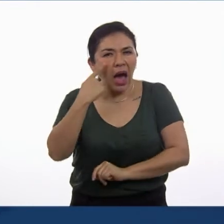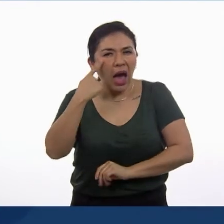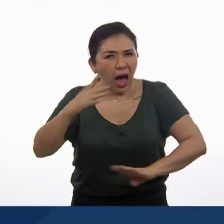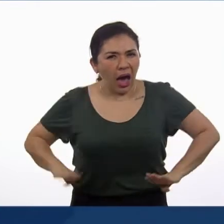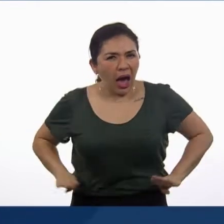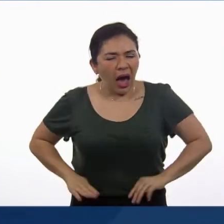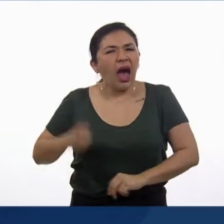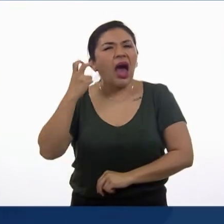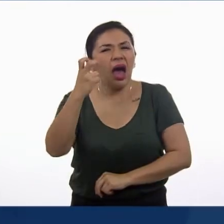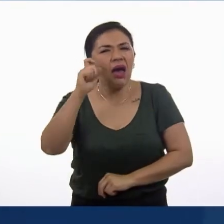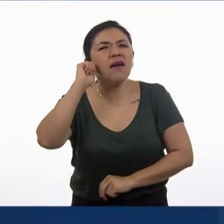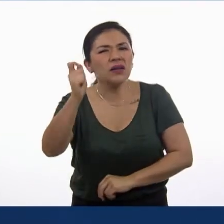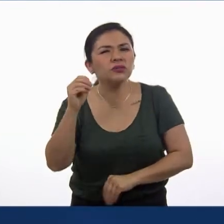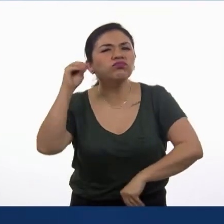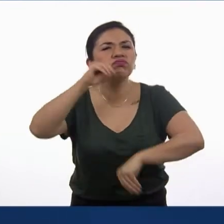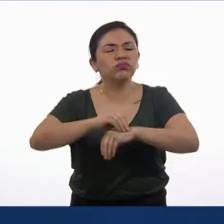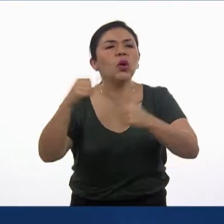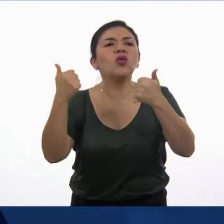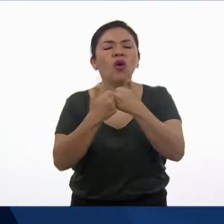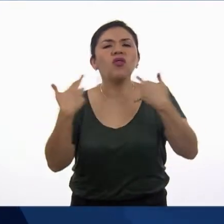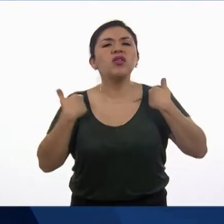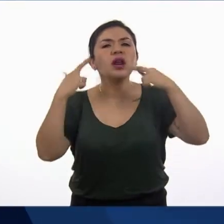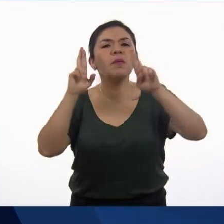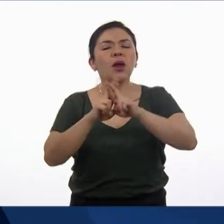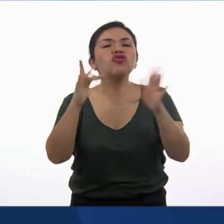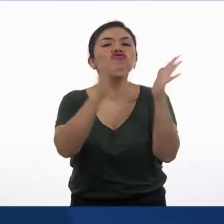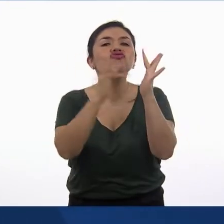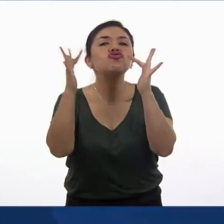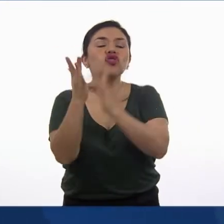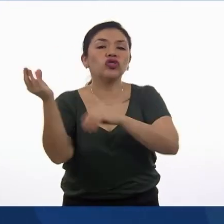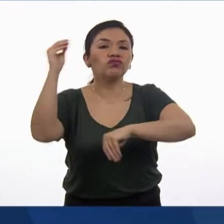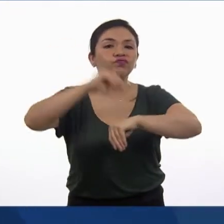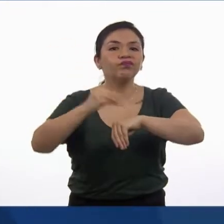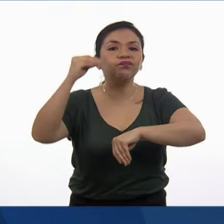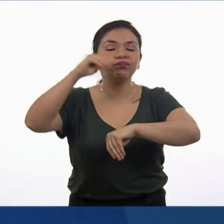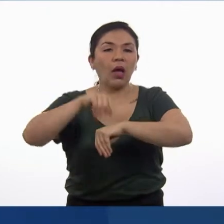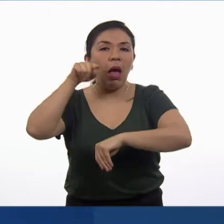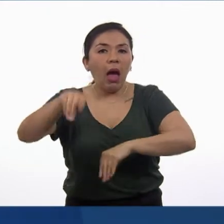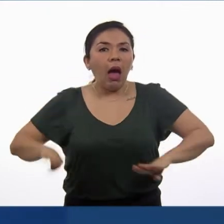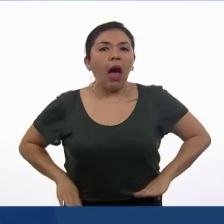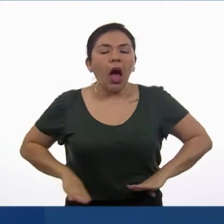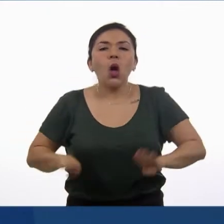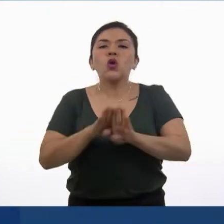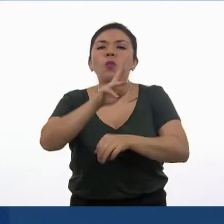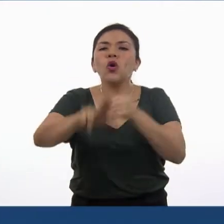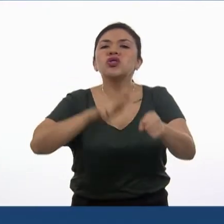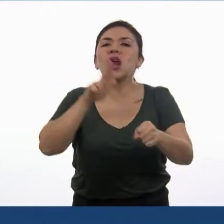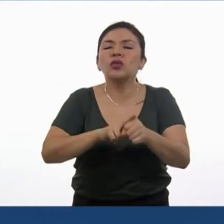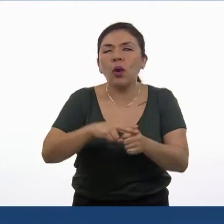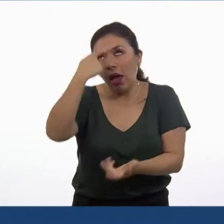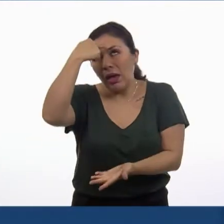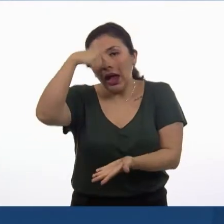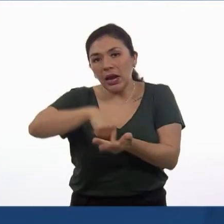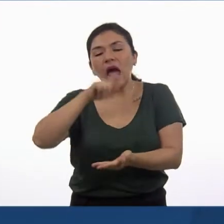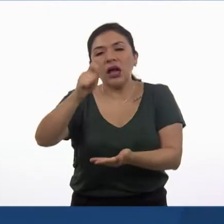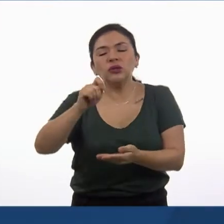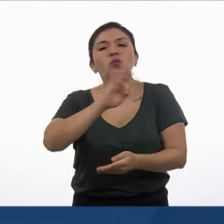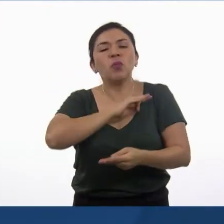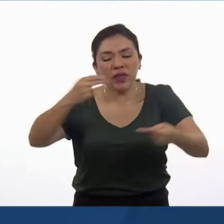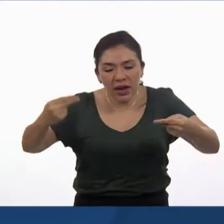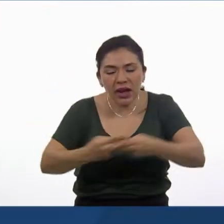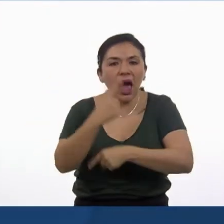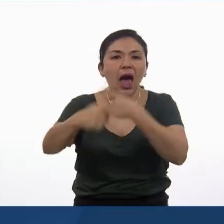escultura estuvo determinado por la representación de sus dioses, asociados con fenómenos naturales y su creencia en la reencarnación.